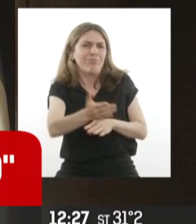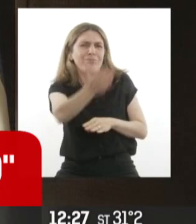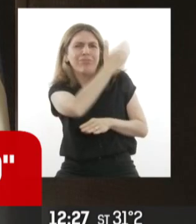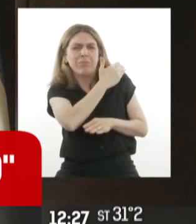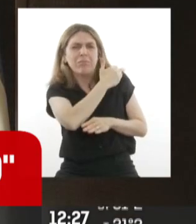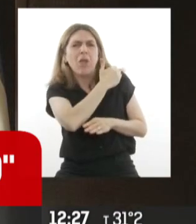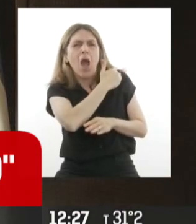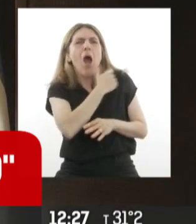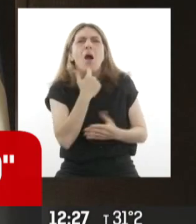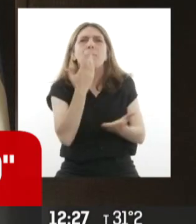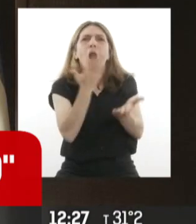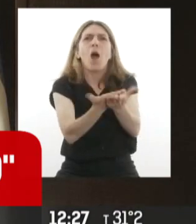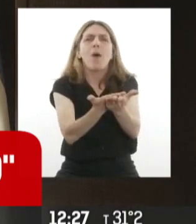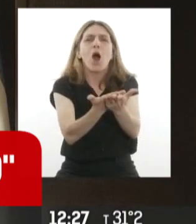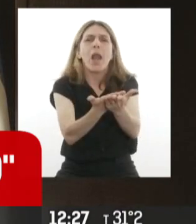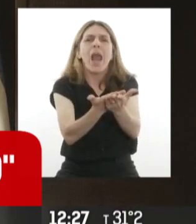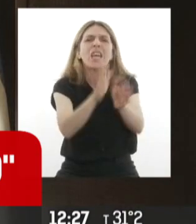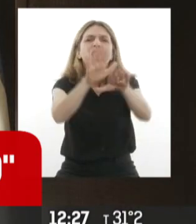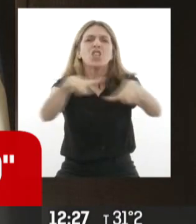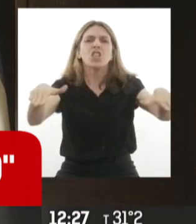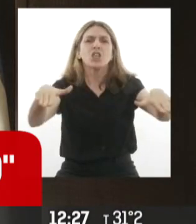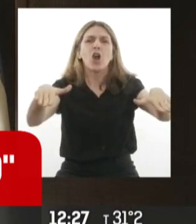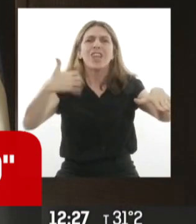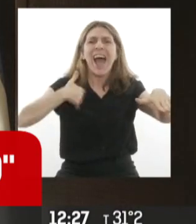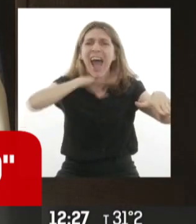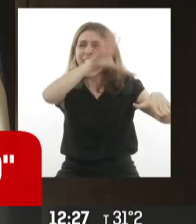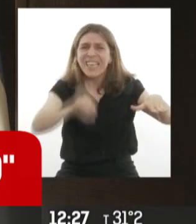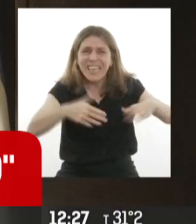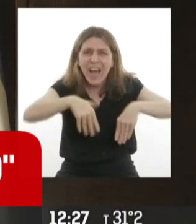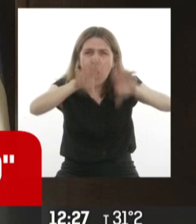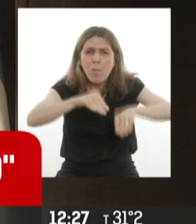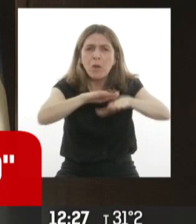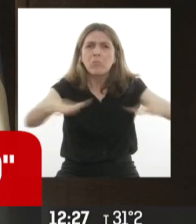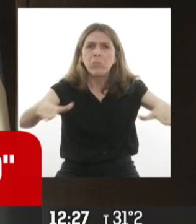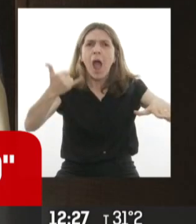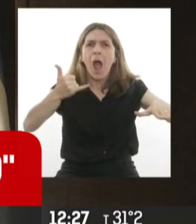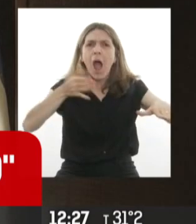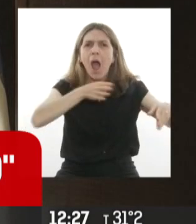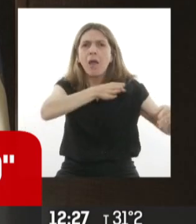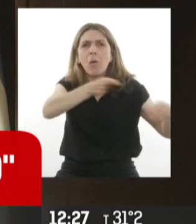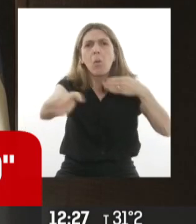en la Argentina tengan un lugar donde aprender y maestras que los eduquen.